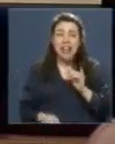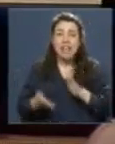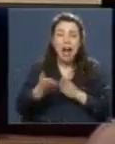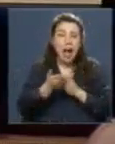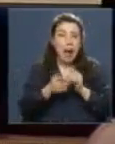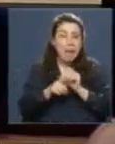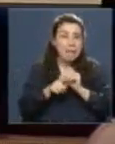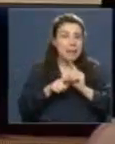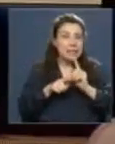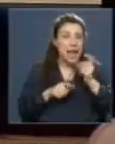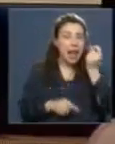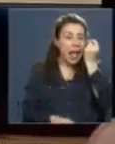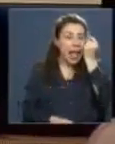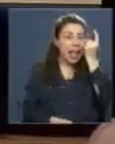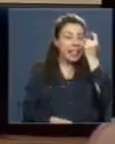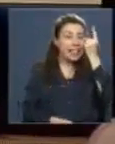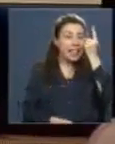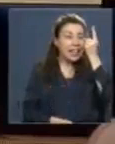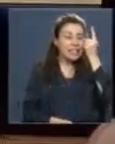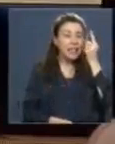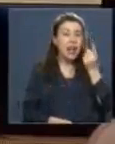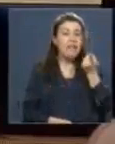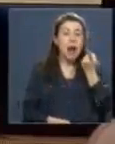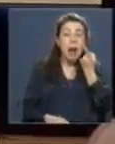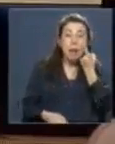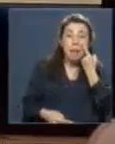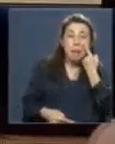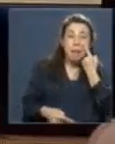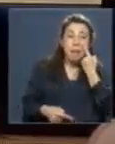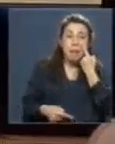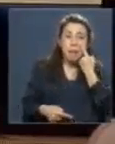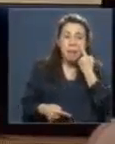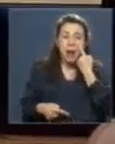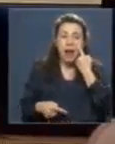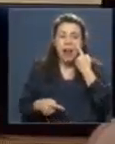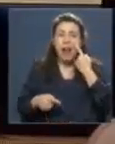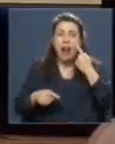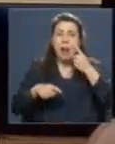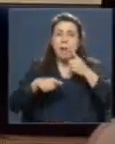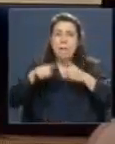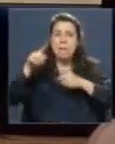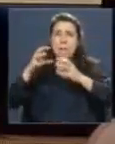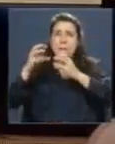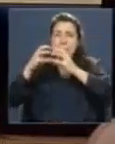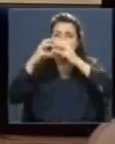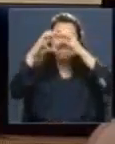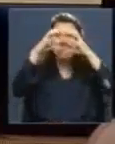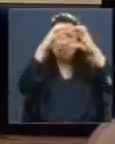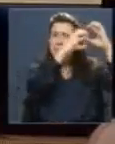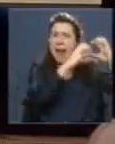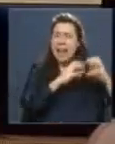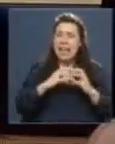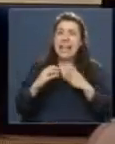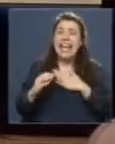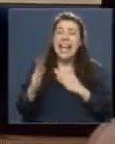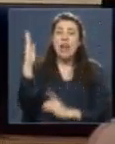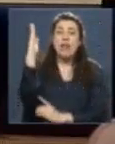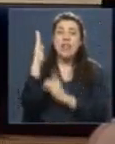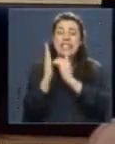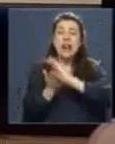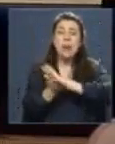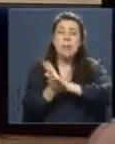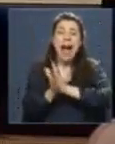empezarán a entenderse, experimentando planetariamente una ansia de progreso para